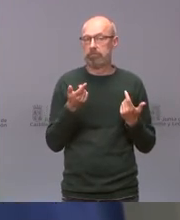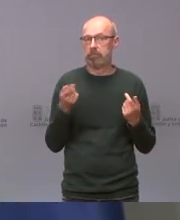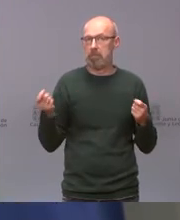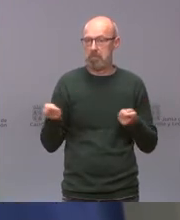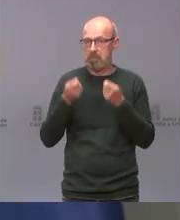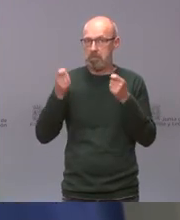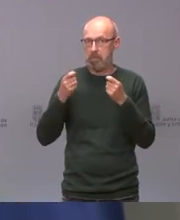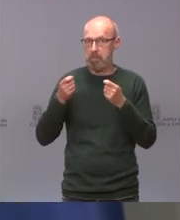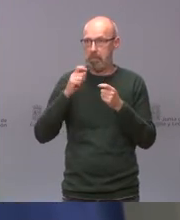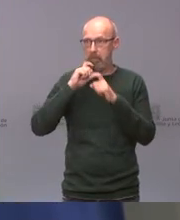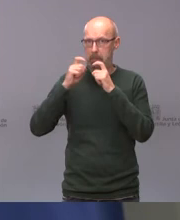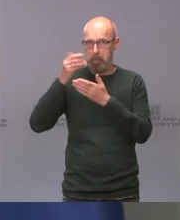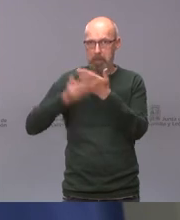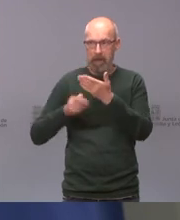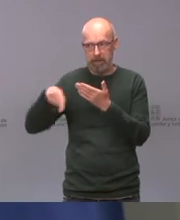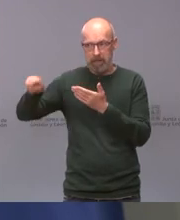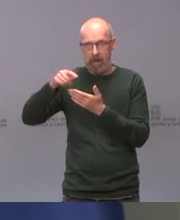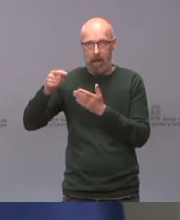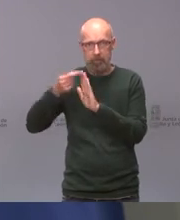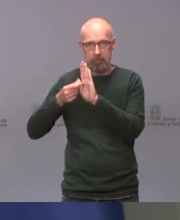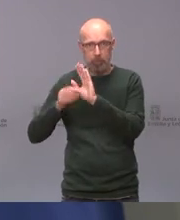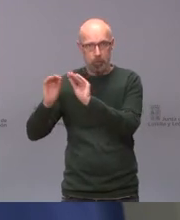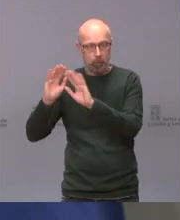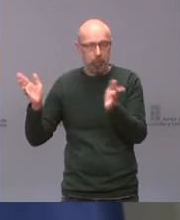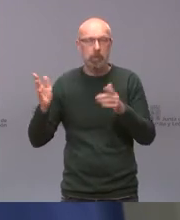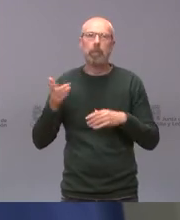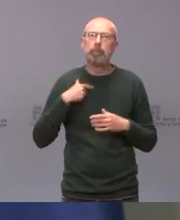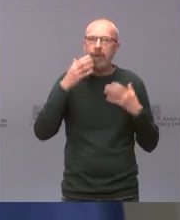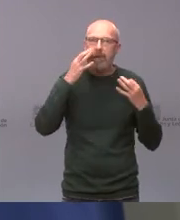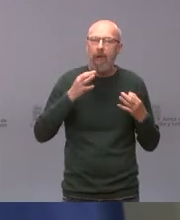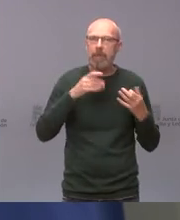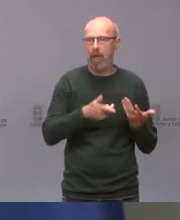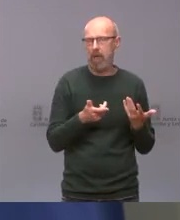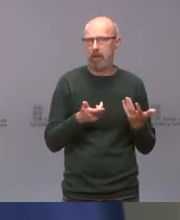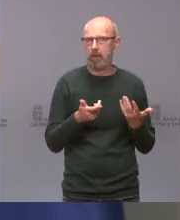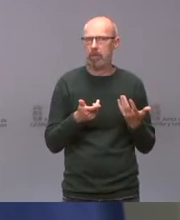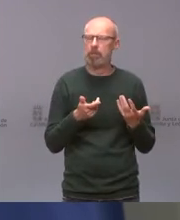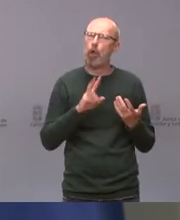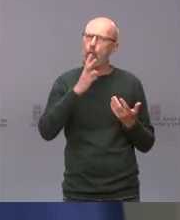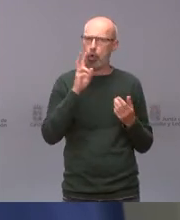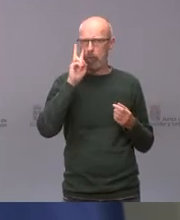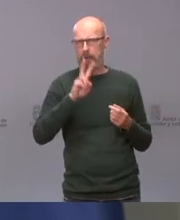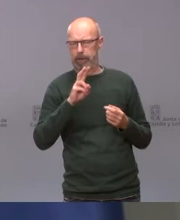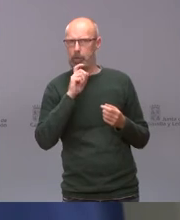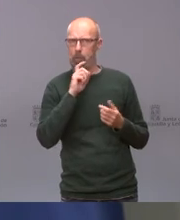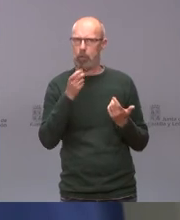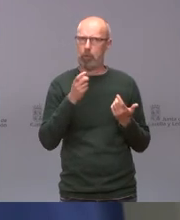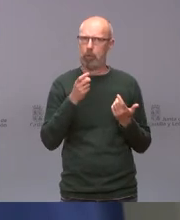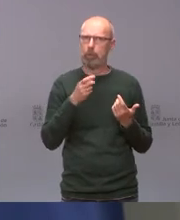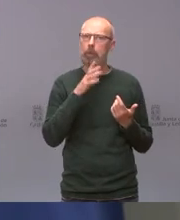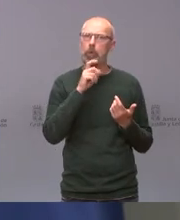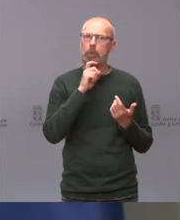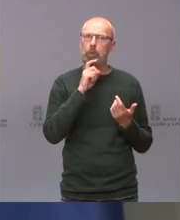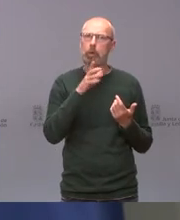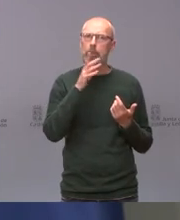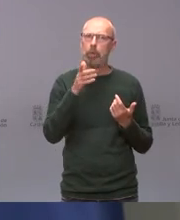de sernos favorable. Esta es la realidad. Pero es que hay otra manera de mirar la realidad, que es el impacto en la